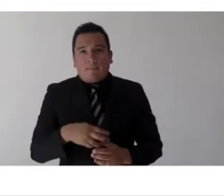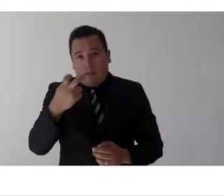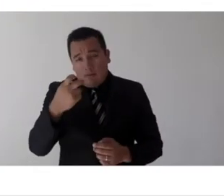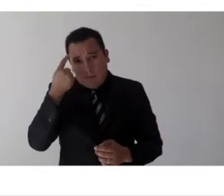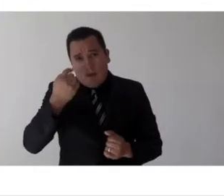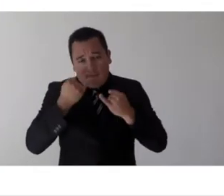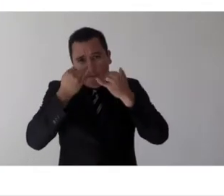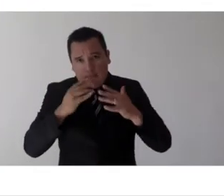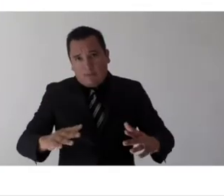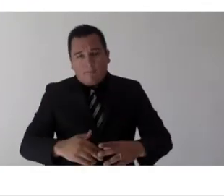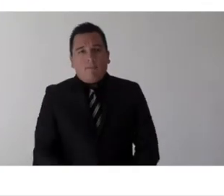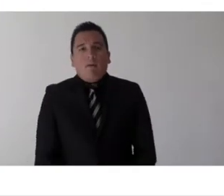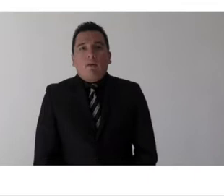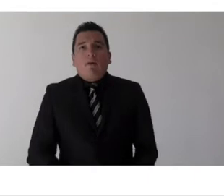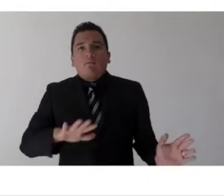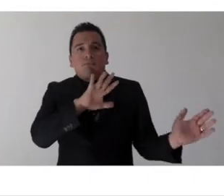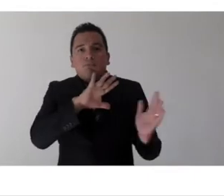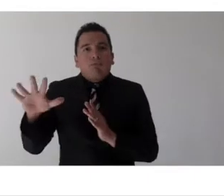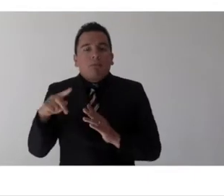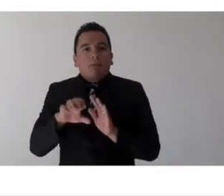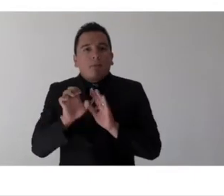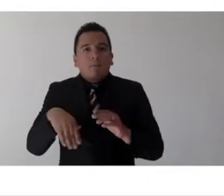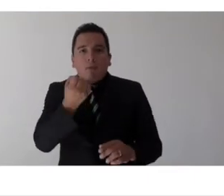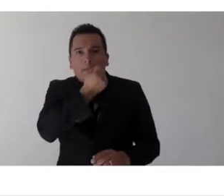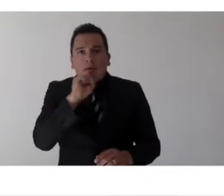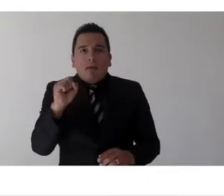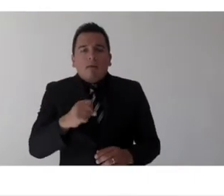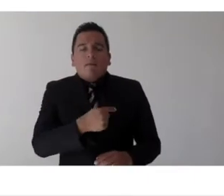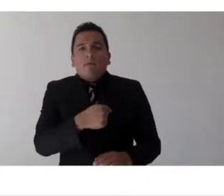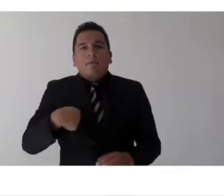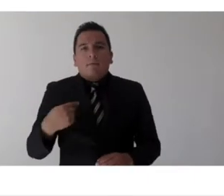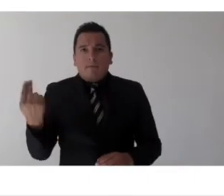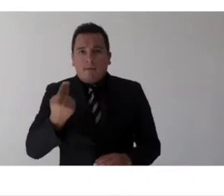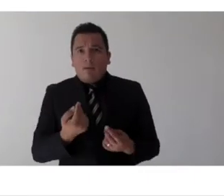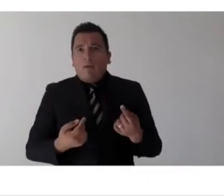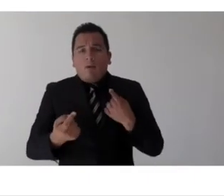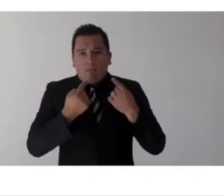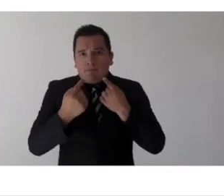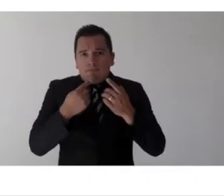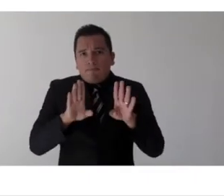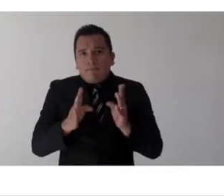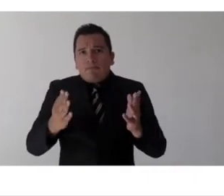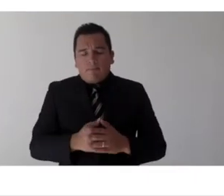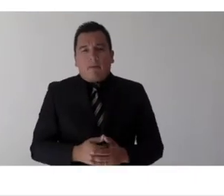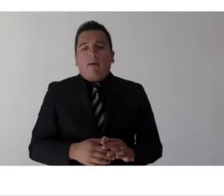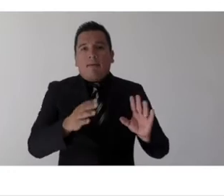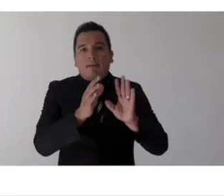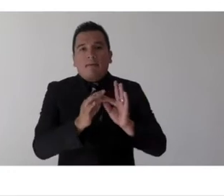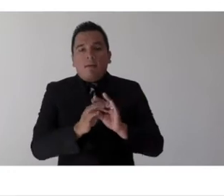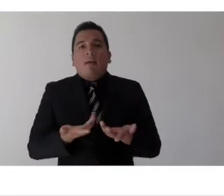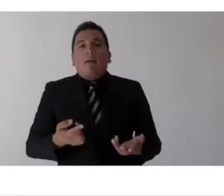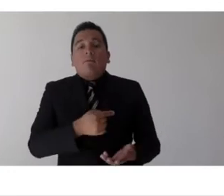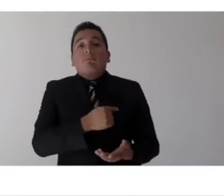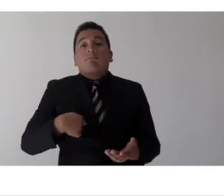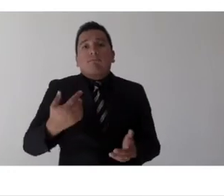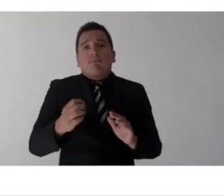mismo, en términos de habilidades, lo que generamos es, o lo que compartimos a través de este curso, son metodologías sobre cómo poder organizarnos de